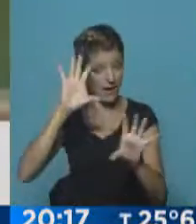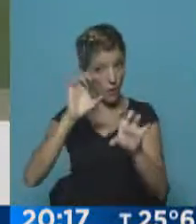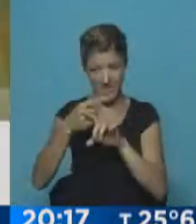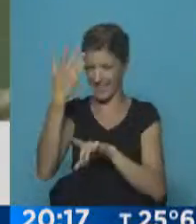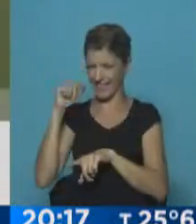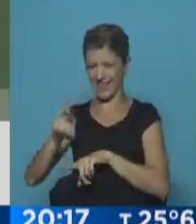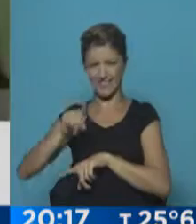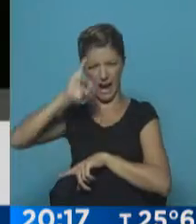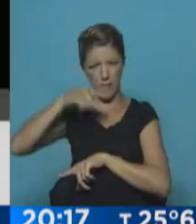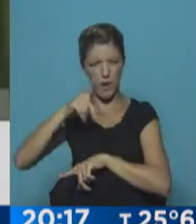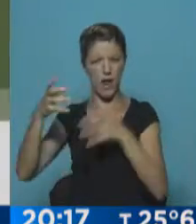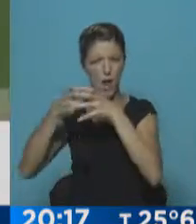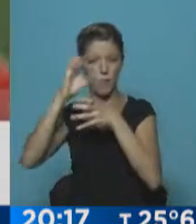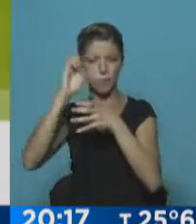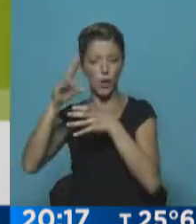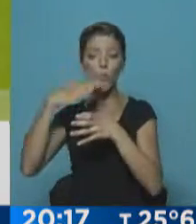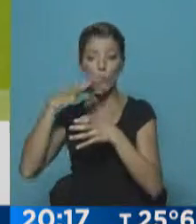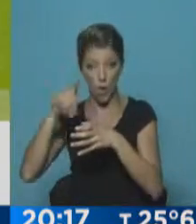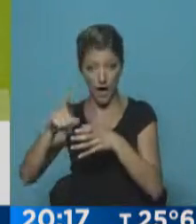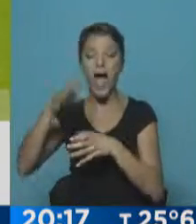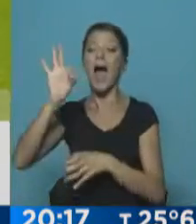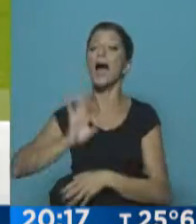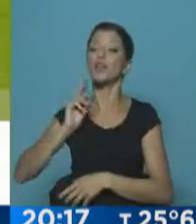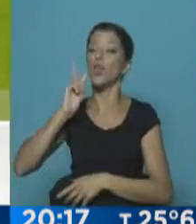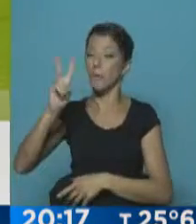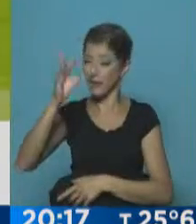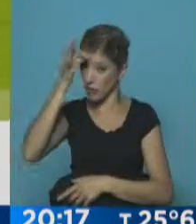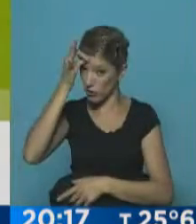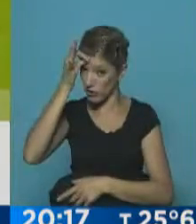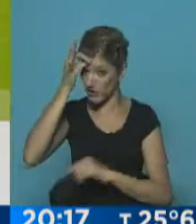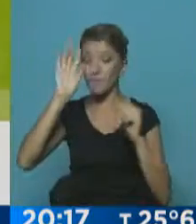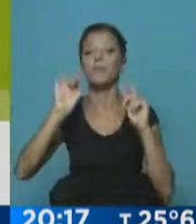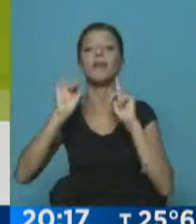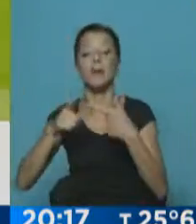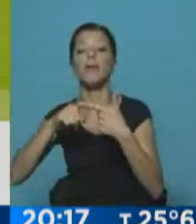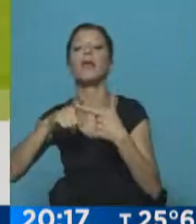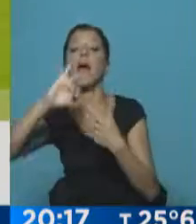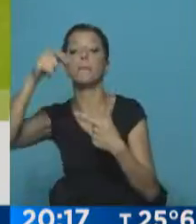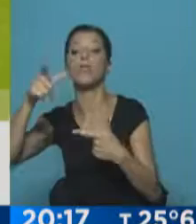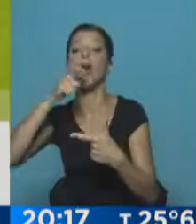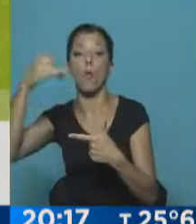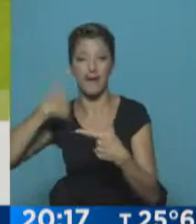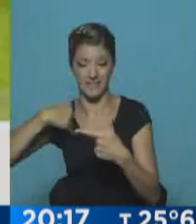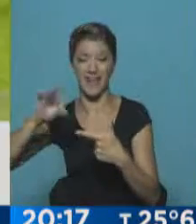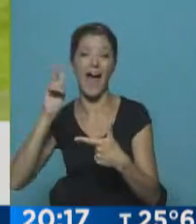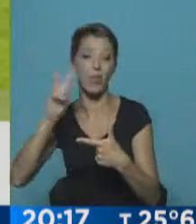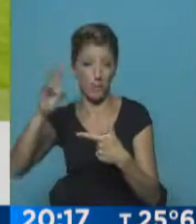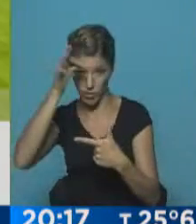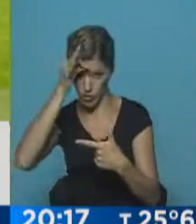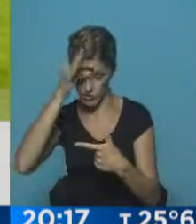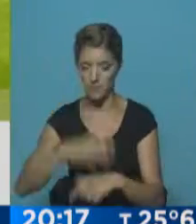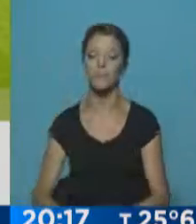Apertura 2011 y de la Copa Argentina también en el 2012. Además de Jonathan Silva, que